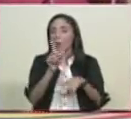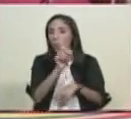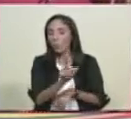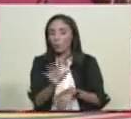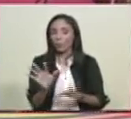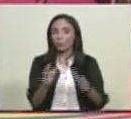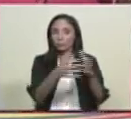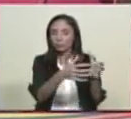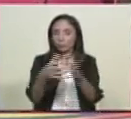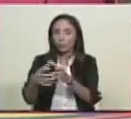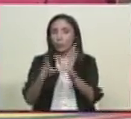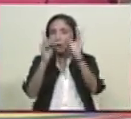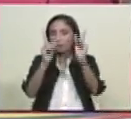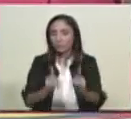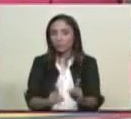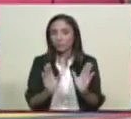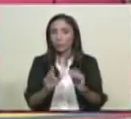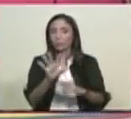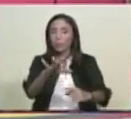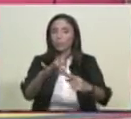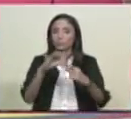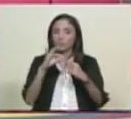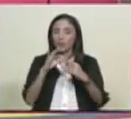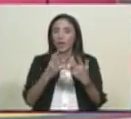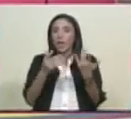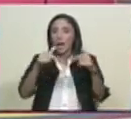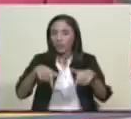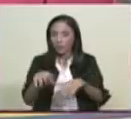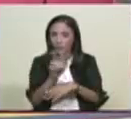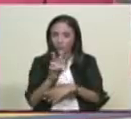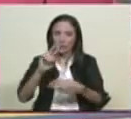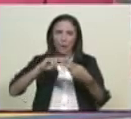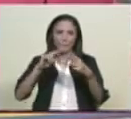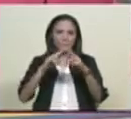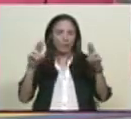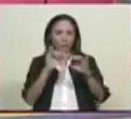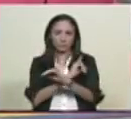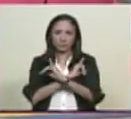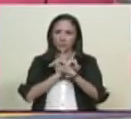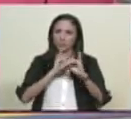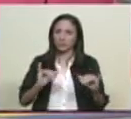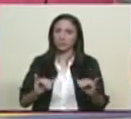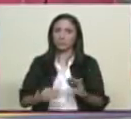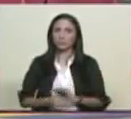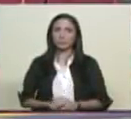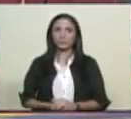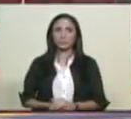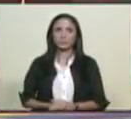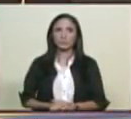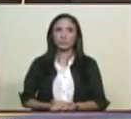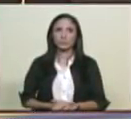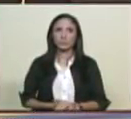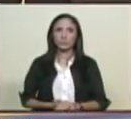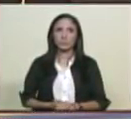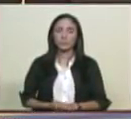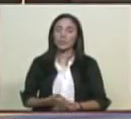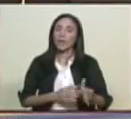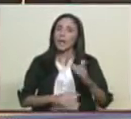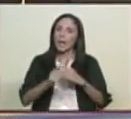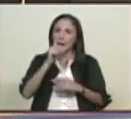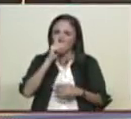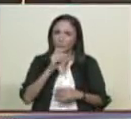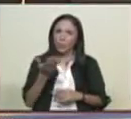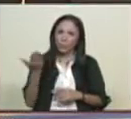pierdan. No, la paz. La paz, sagrada paz. También creo que el año